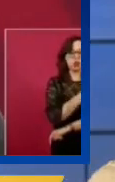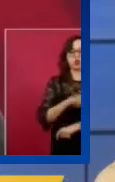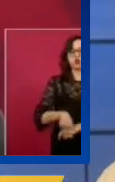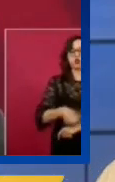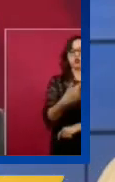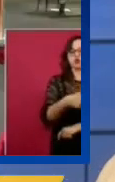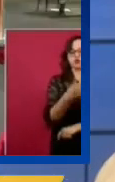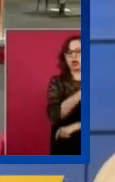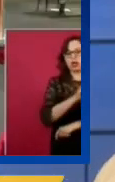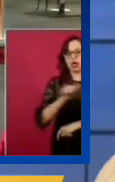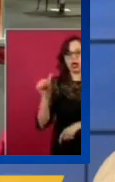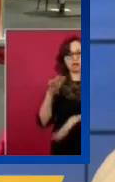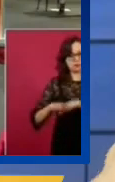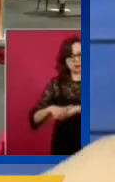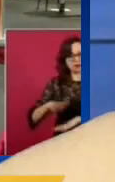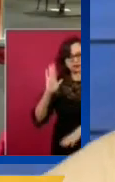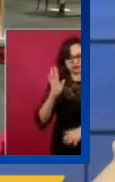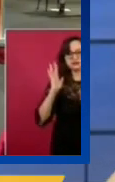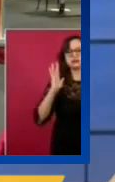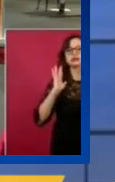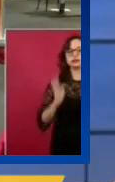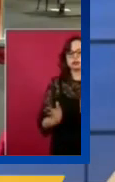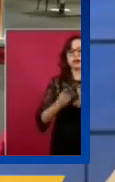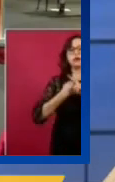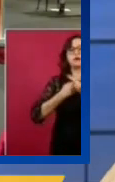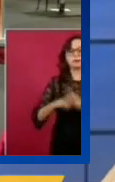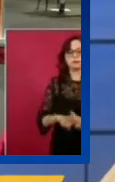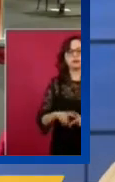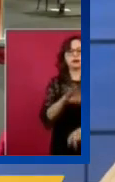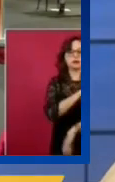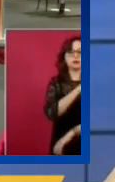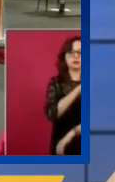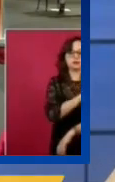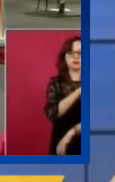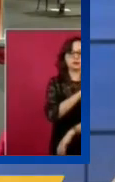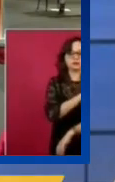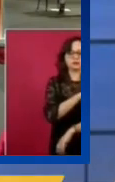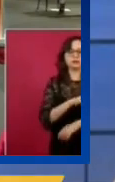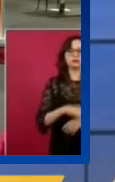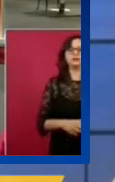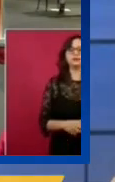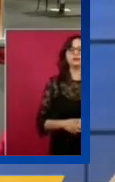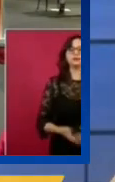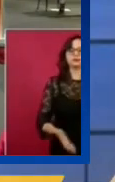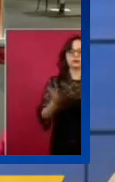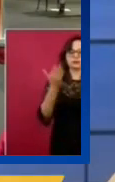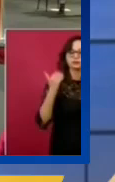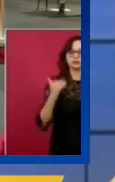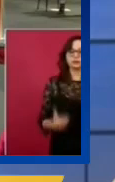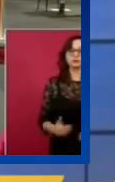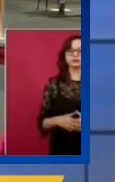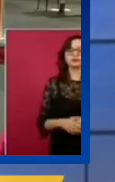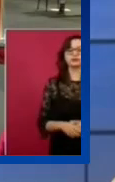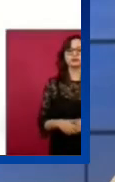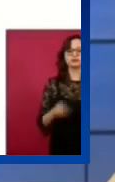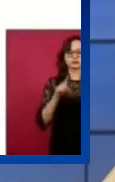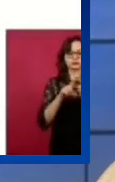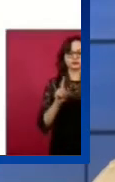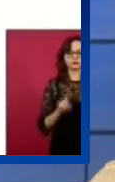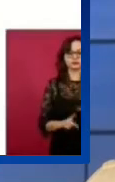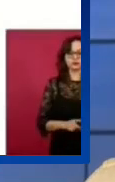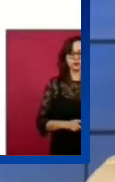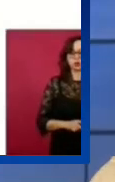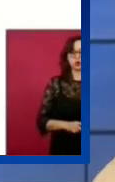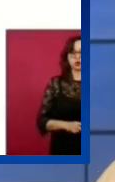adoptó su postura en cuanto a las medidas de seguridad en lo que tiene que ver con cubrebocas también con el